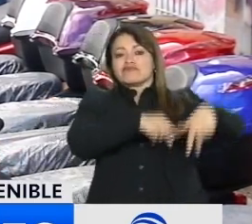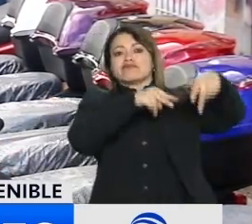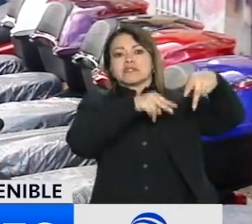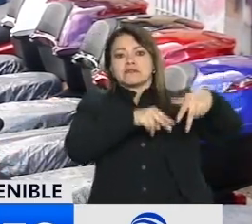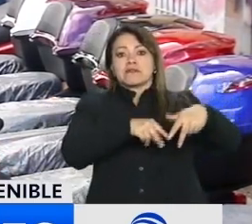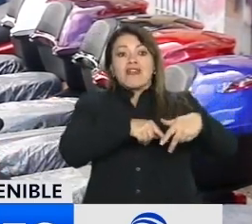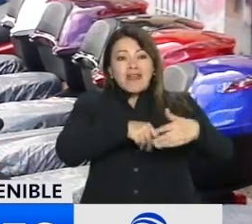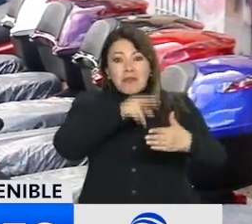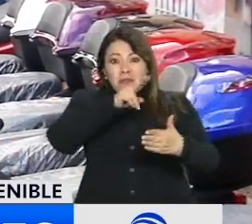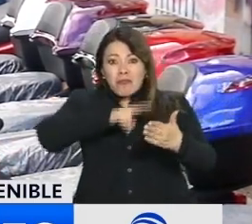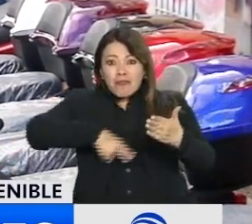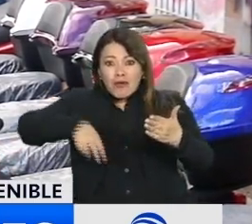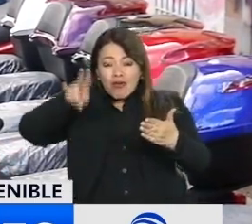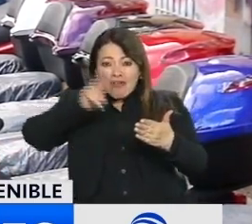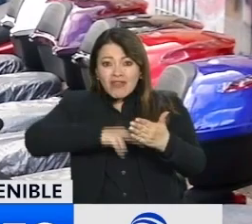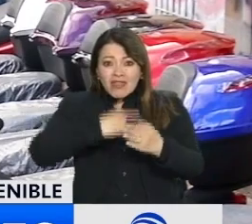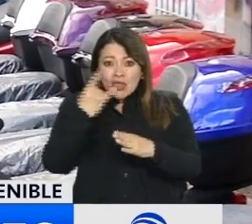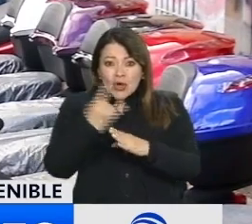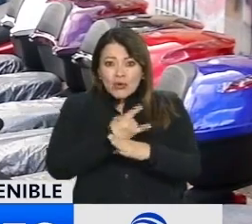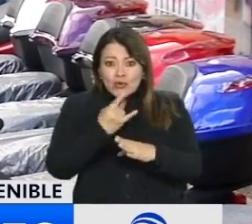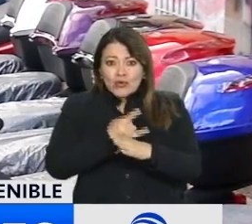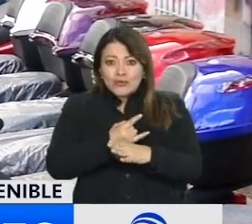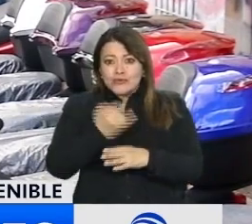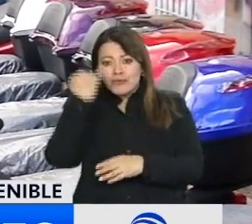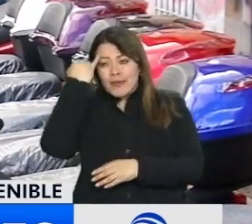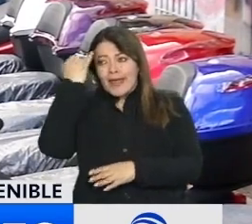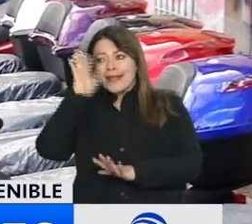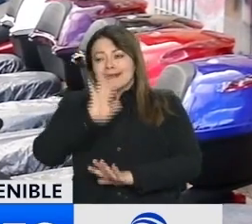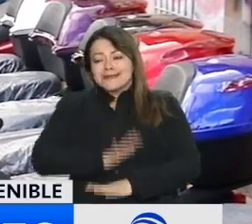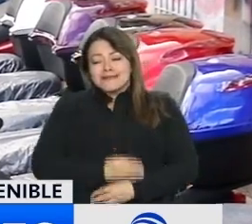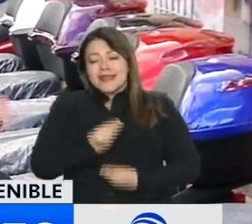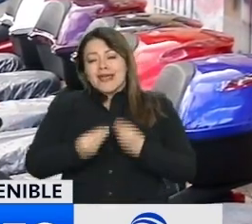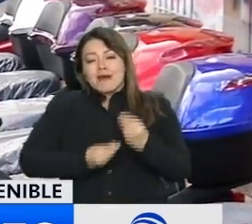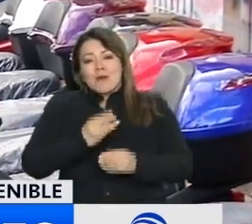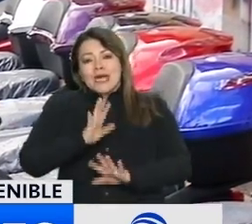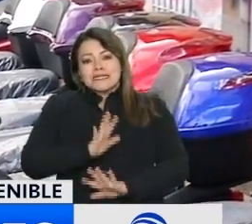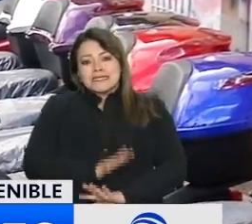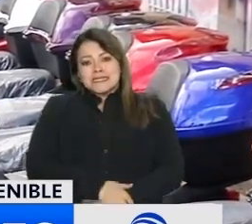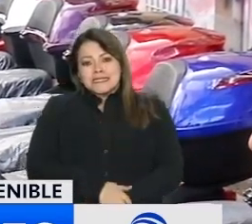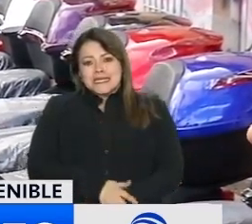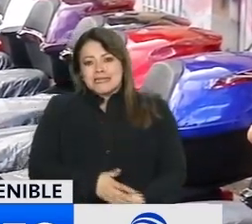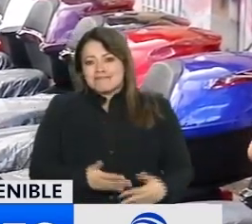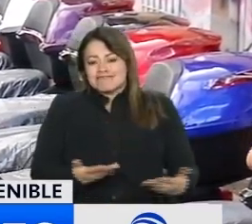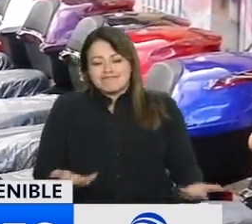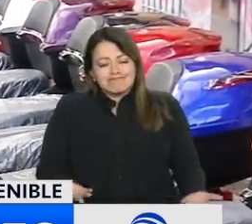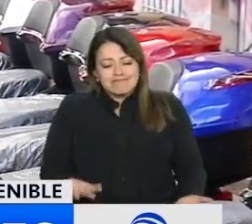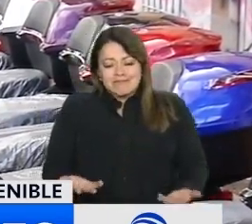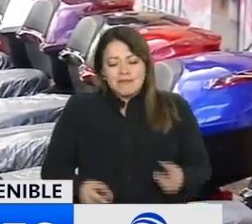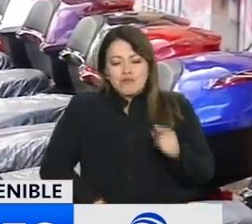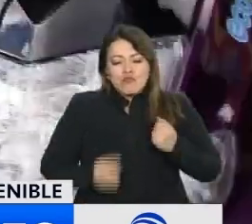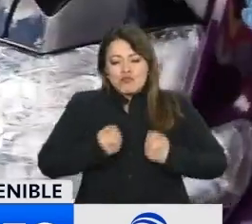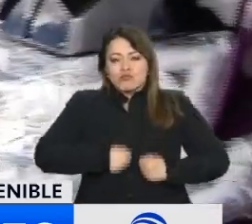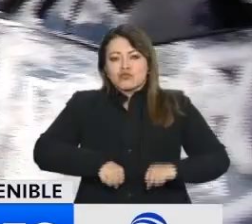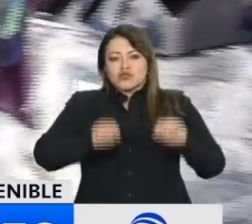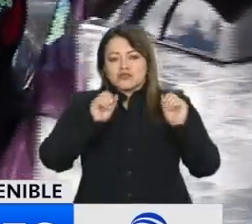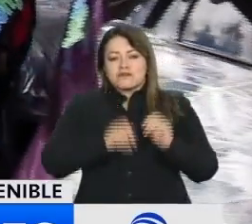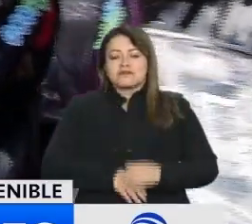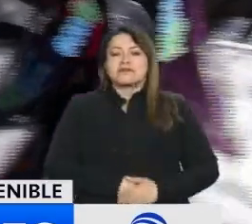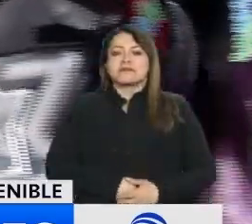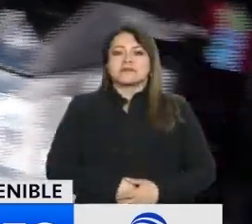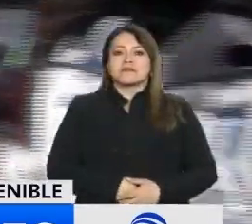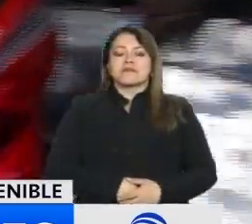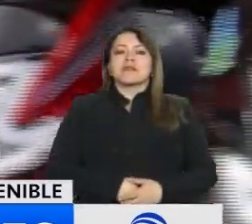prohíben transitar por las ciclorrutas, pues obviamente en la carretera no van a poder transitar con sus hijos. Entre